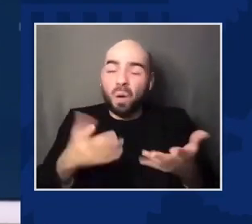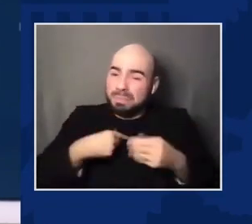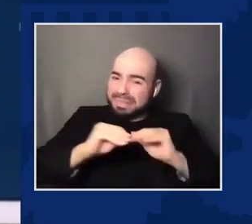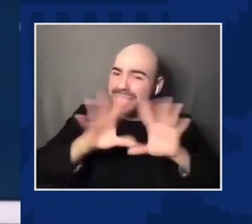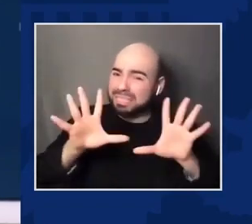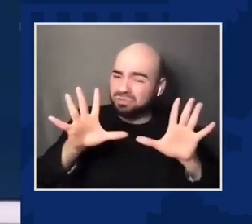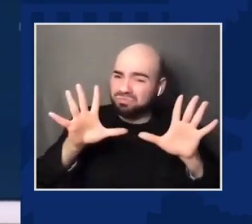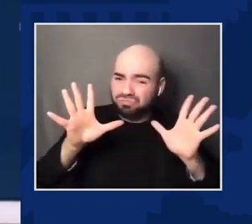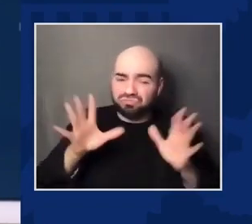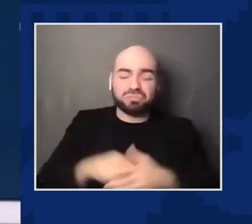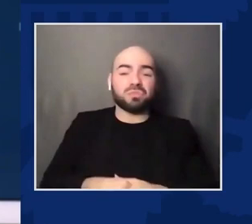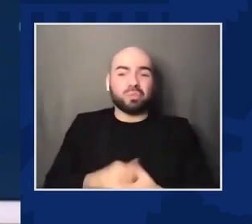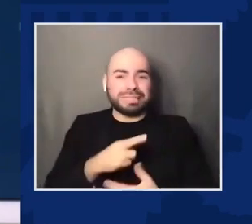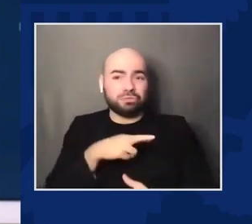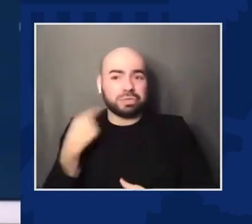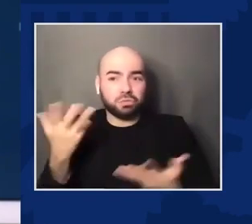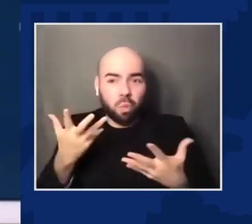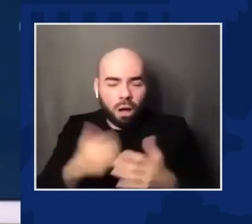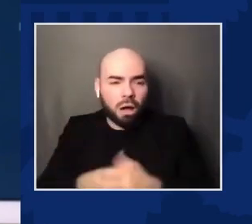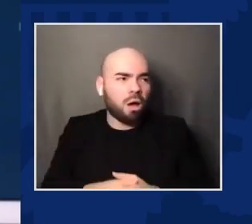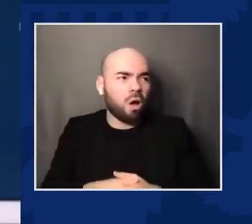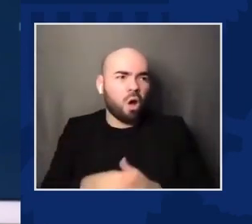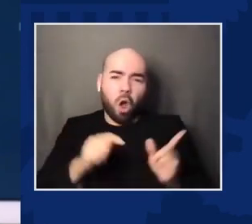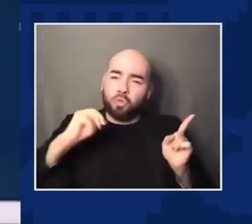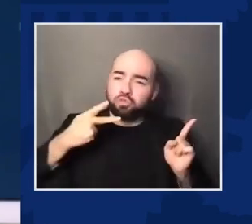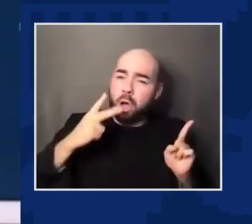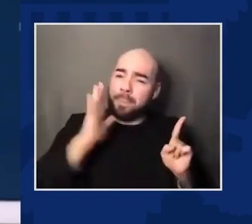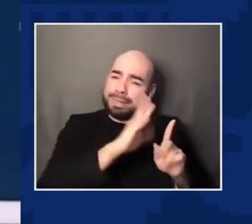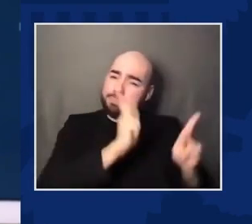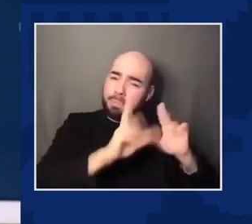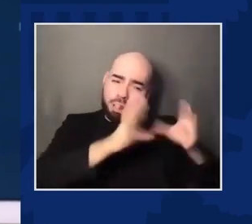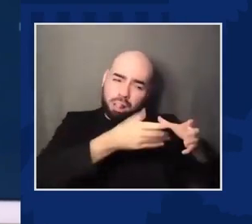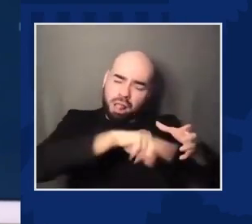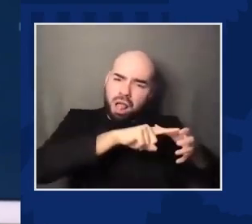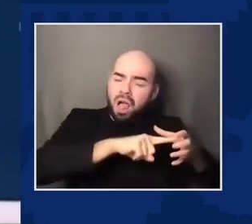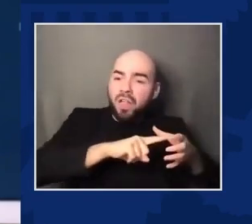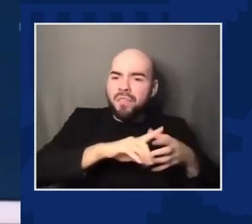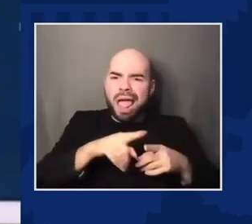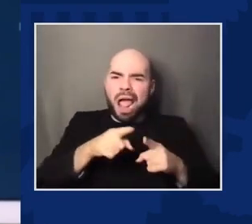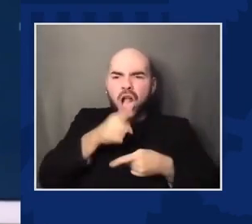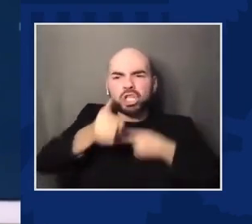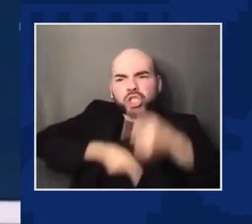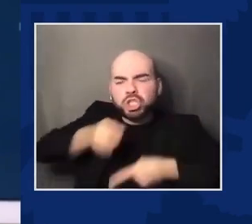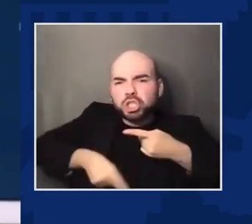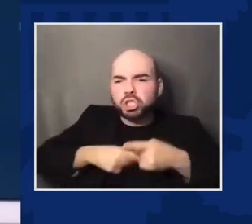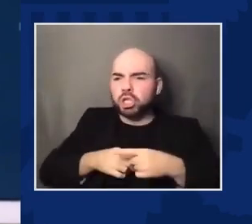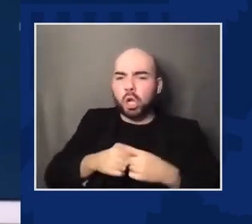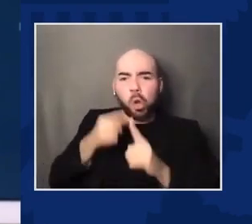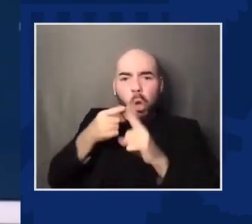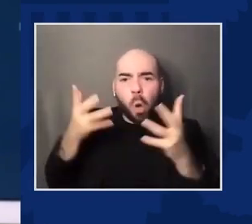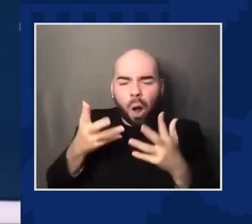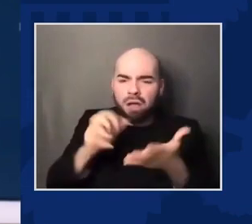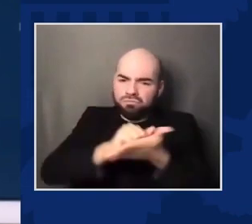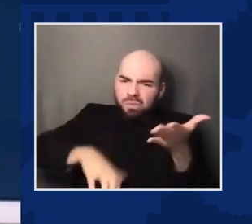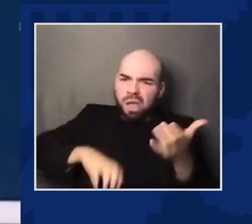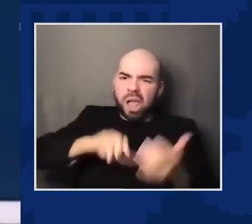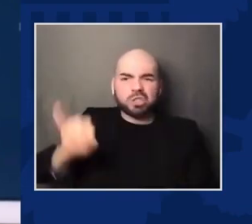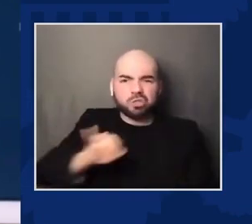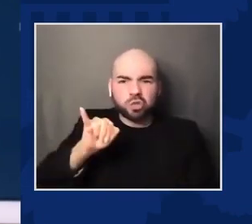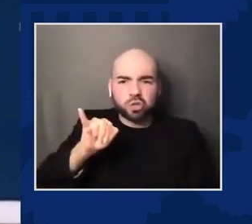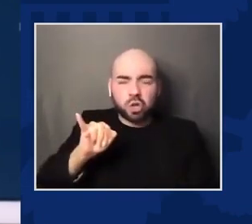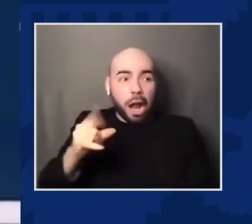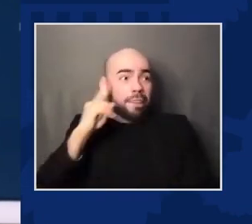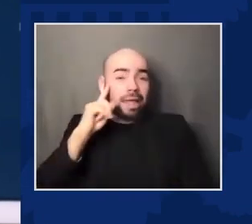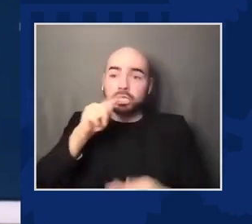está en juego las consecuencias del argumento de la administración no son académicas ni un abstracto para muchos estadounidenses es más bien una cuestión